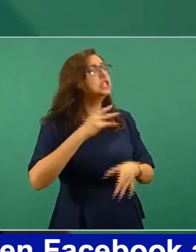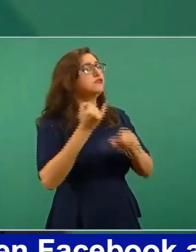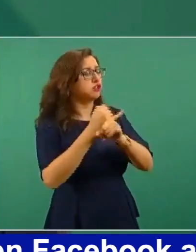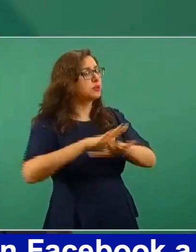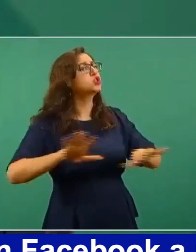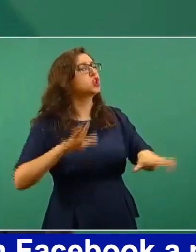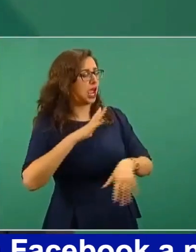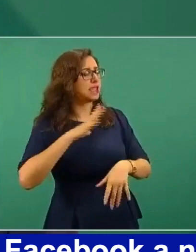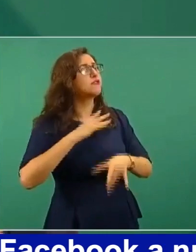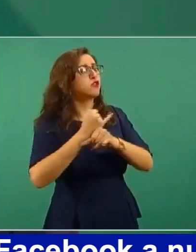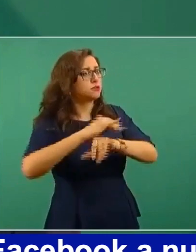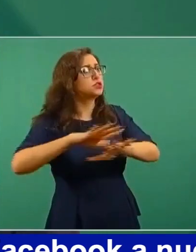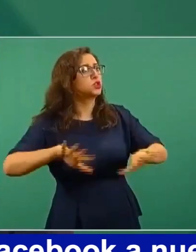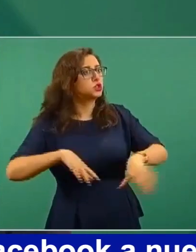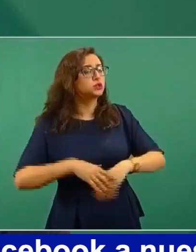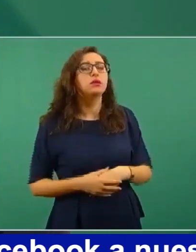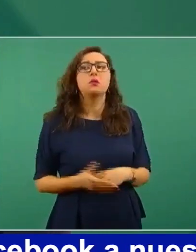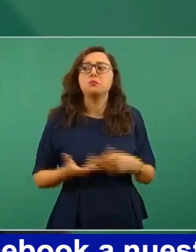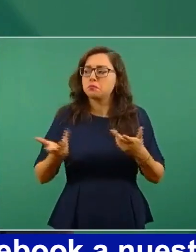simularon